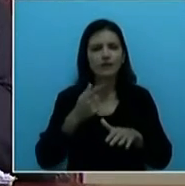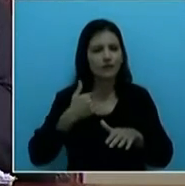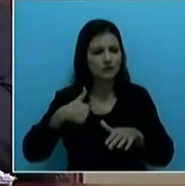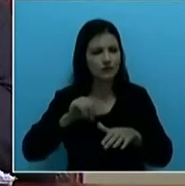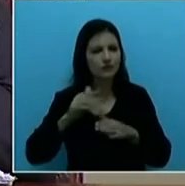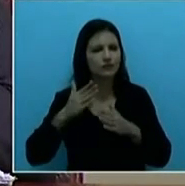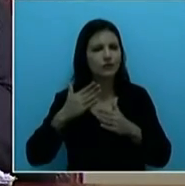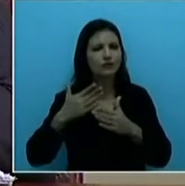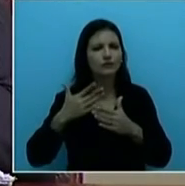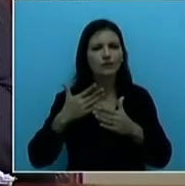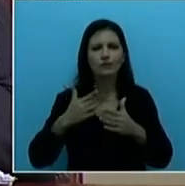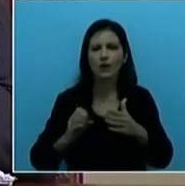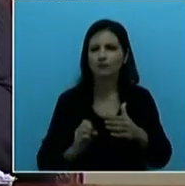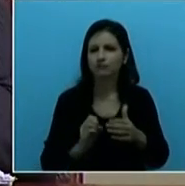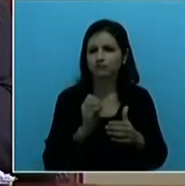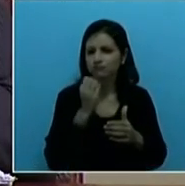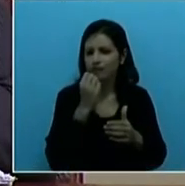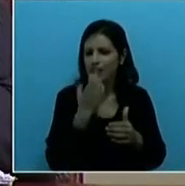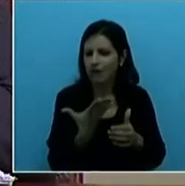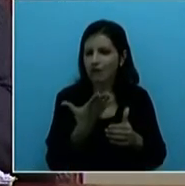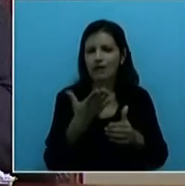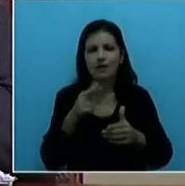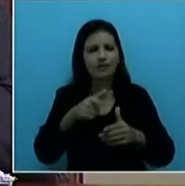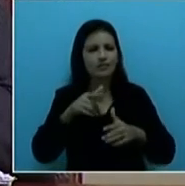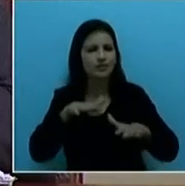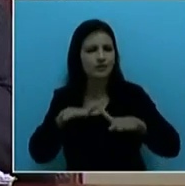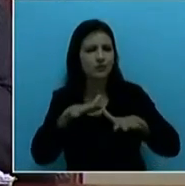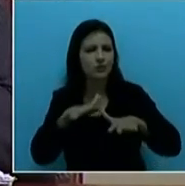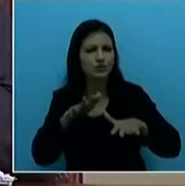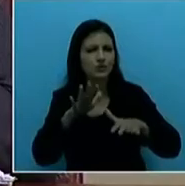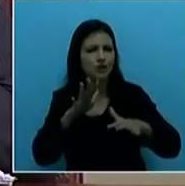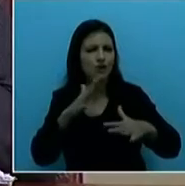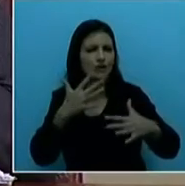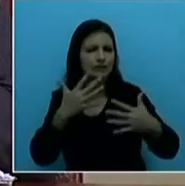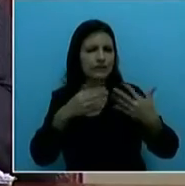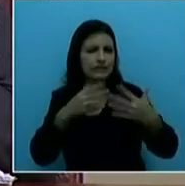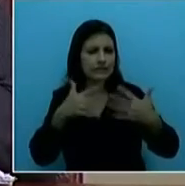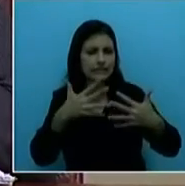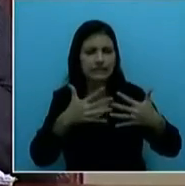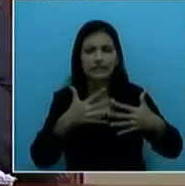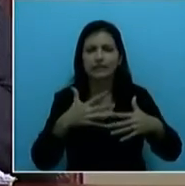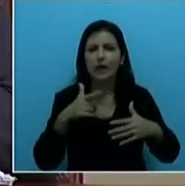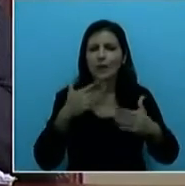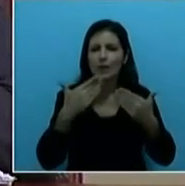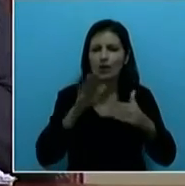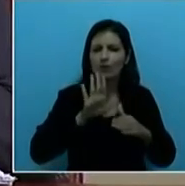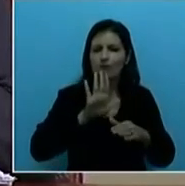dudas que la crisis es una oportunidad para que construyamos un futuro mejor